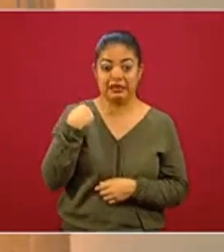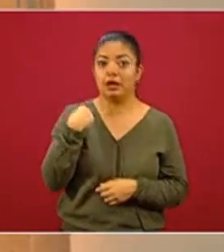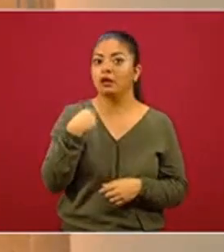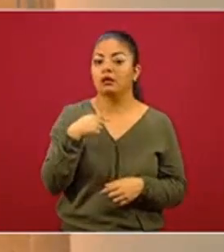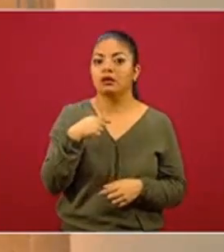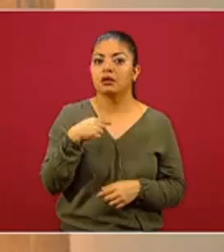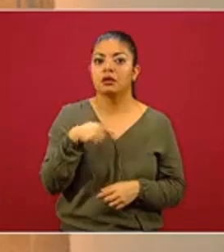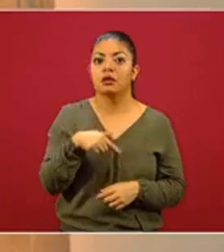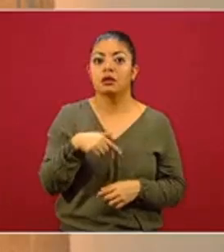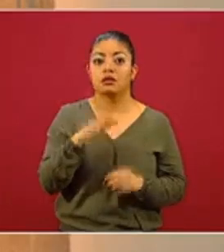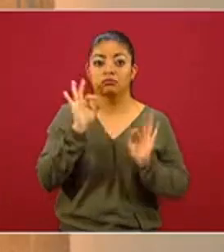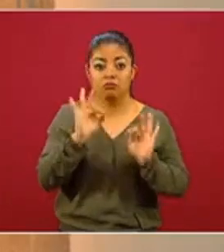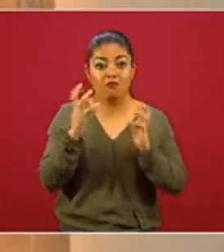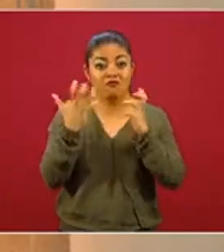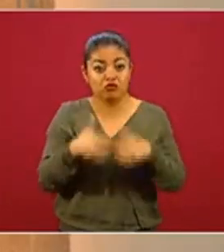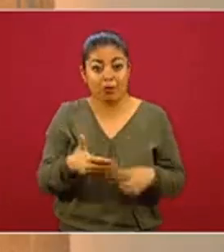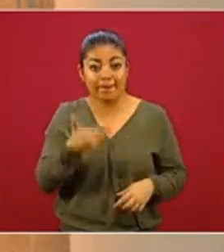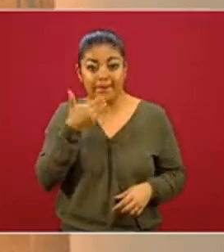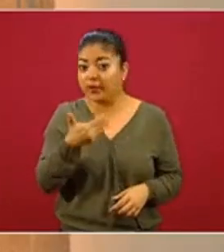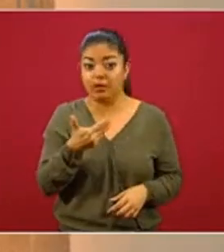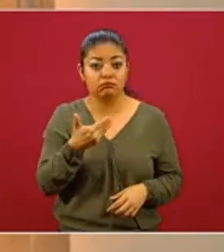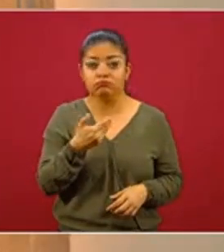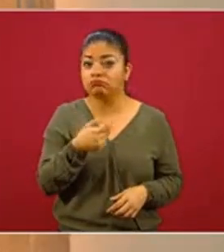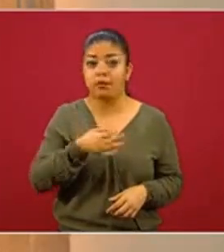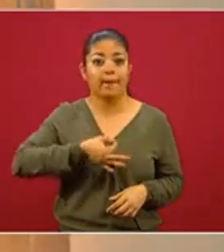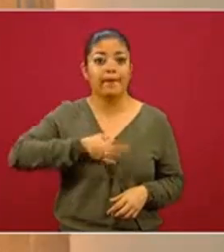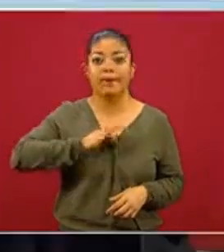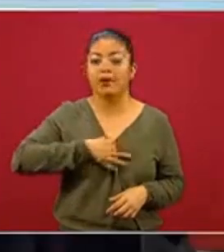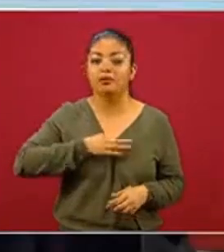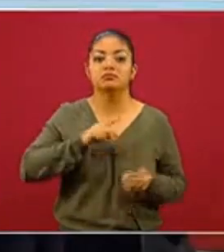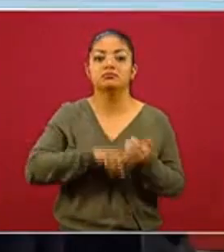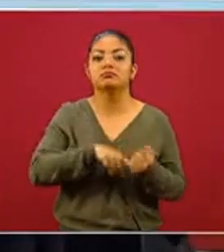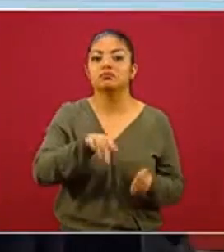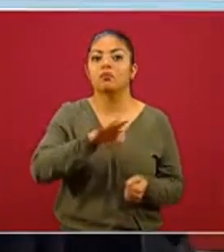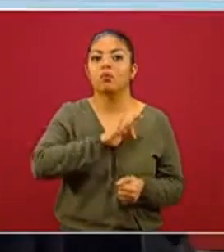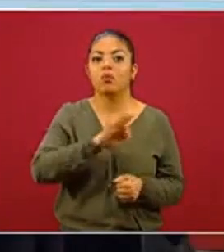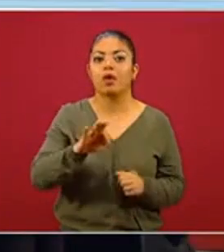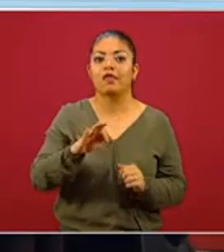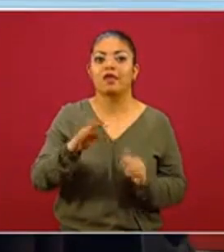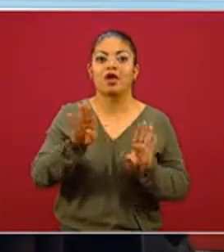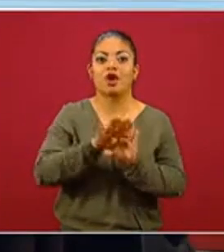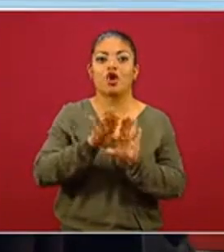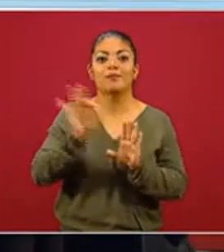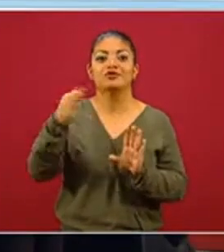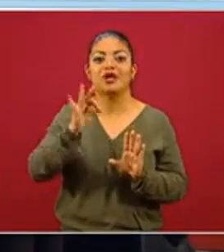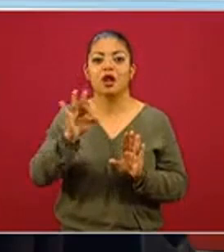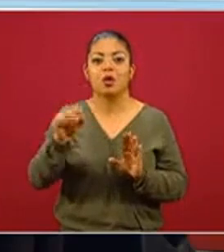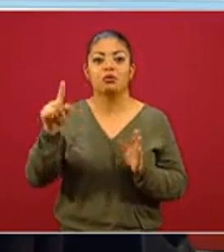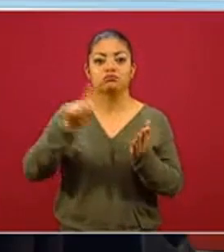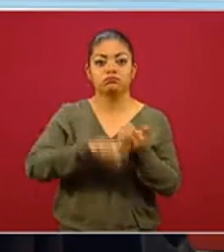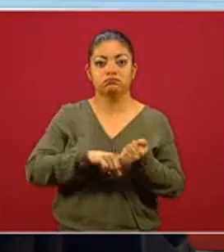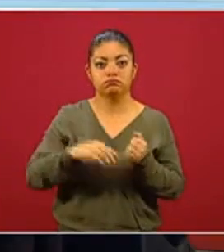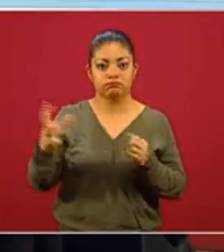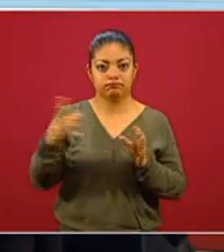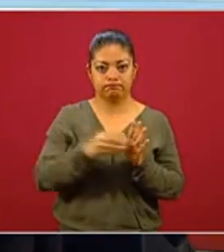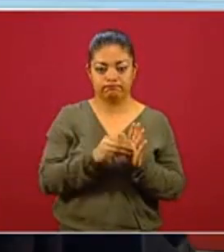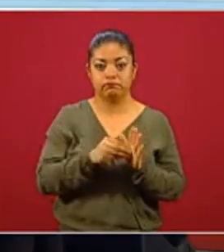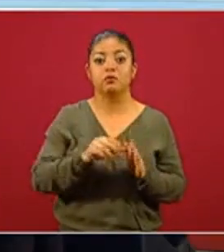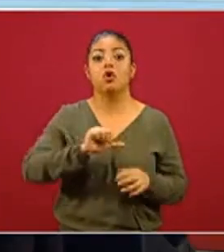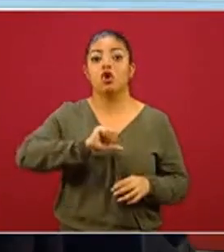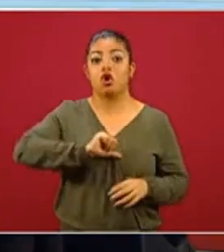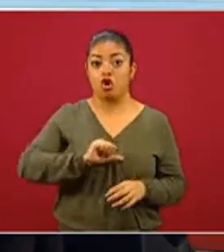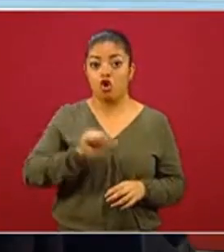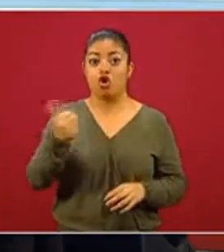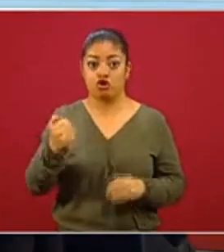tan funcional como para recibir al virus y que esto le permita la entrada a las células y por eso replicarse. Y la otra es